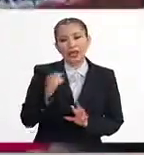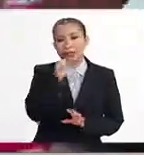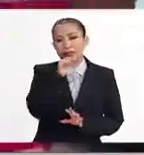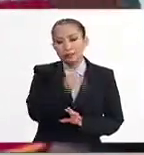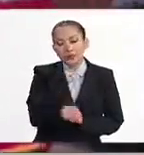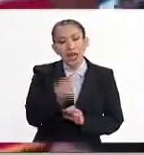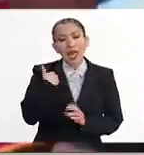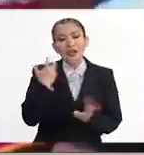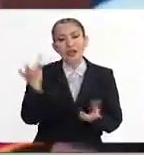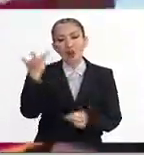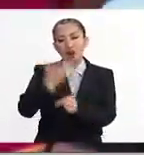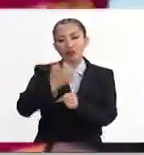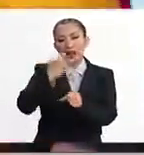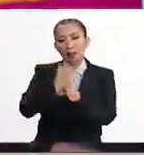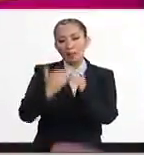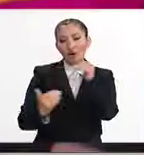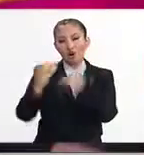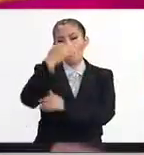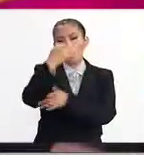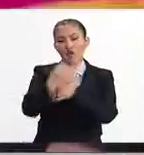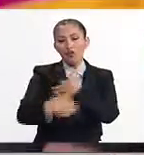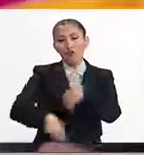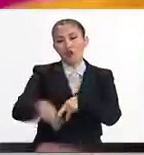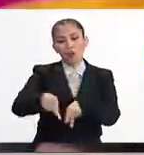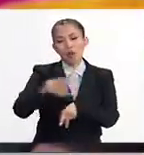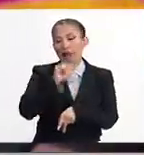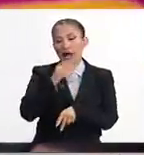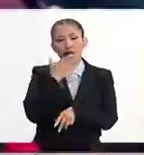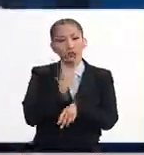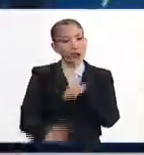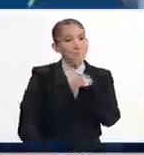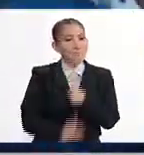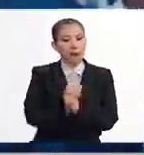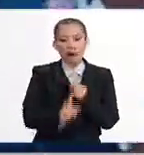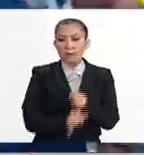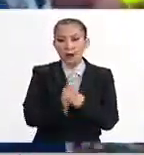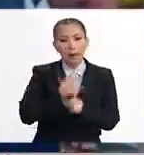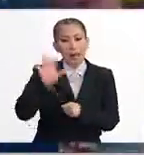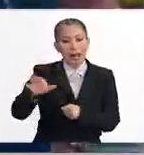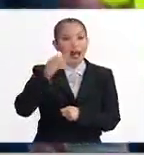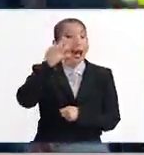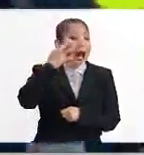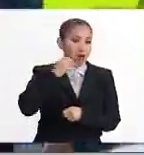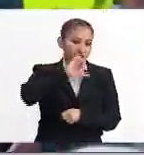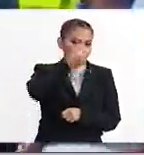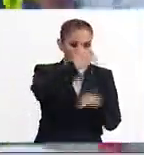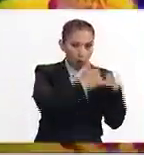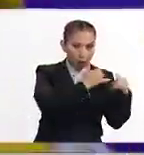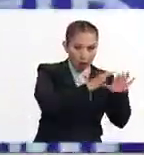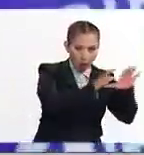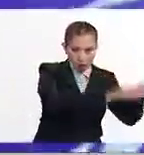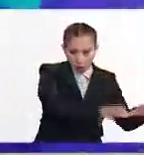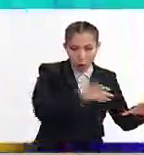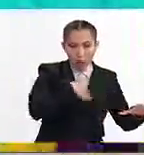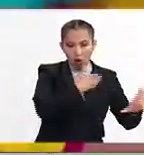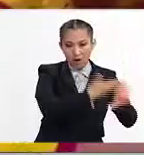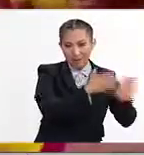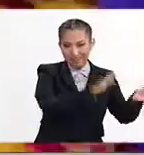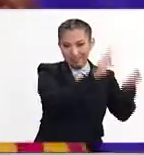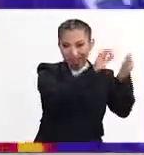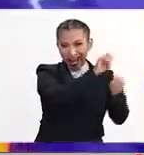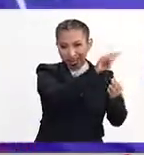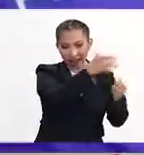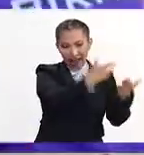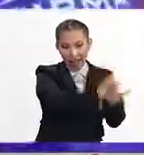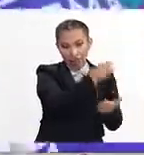además entra en octavo, lo que es nuestro fútbol. Ya no tuvo problema, a pesar de que Jaguares en el otro partido contra el Atlas había